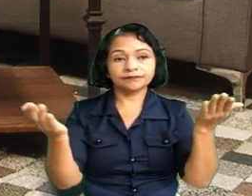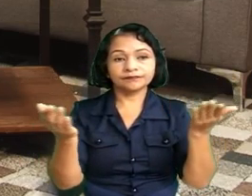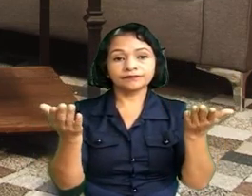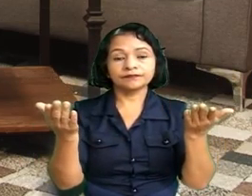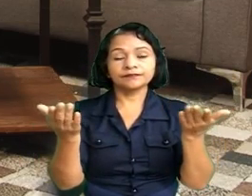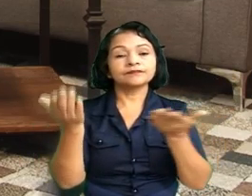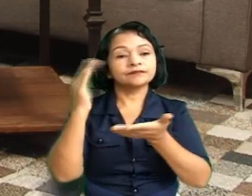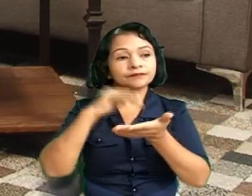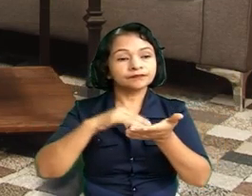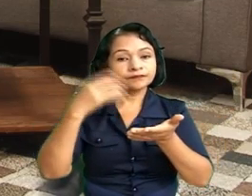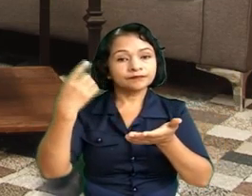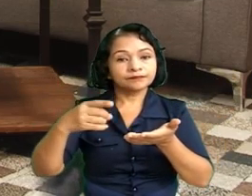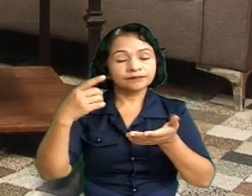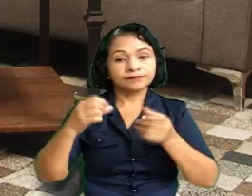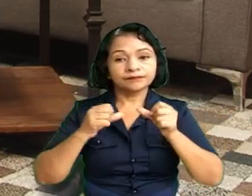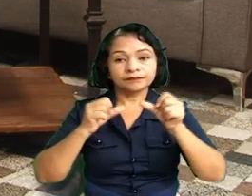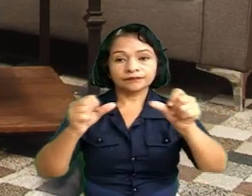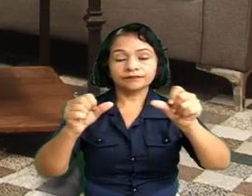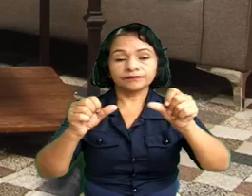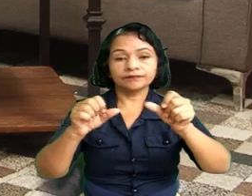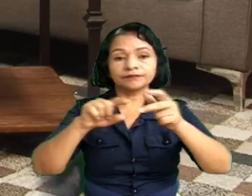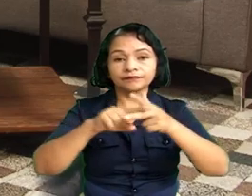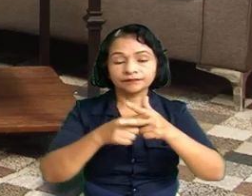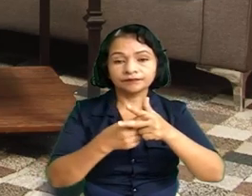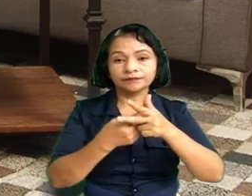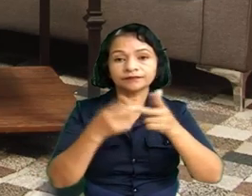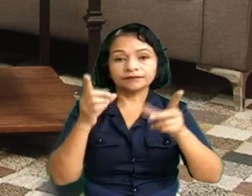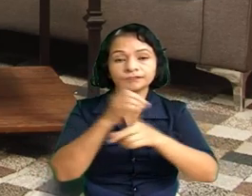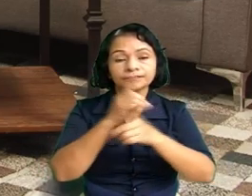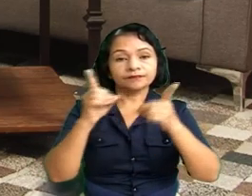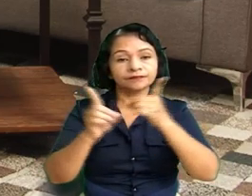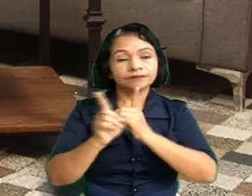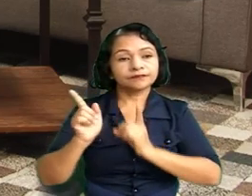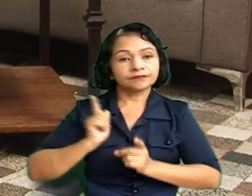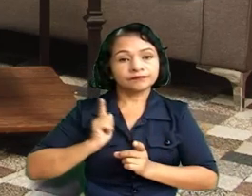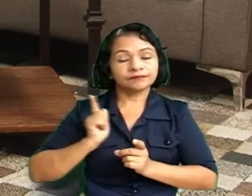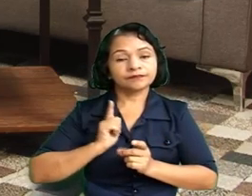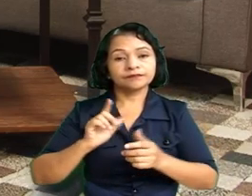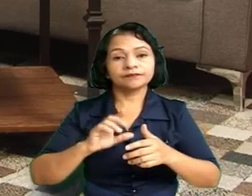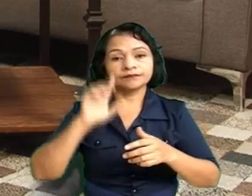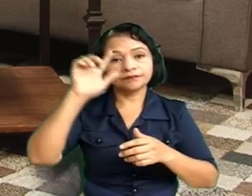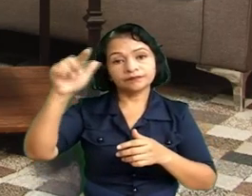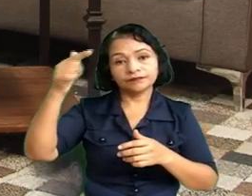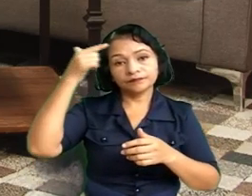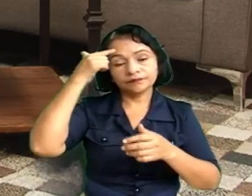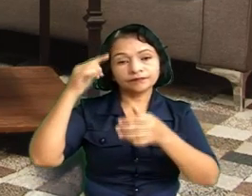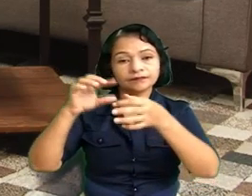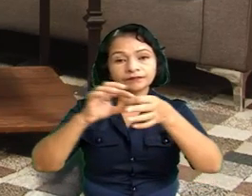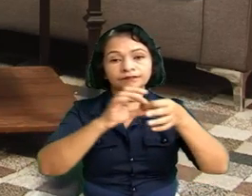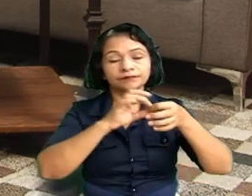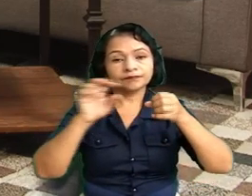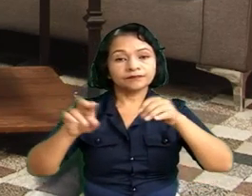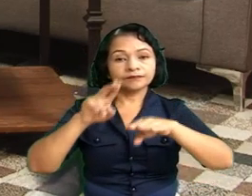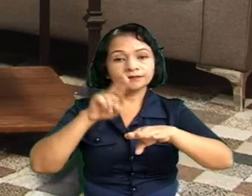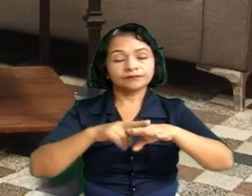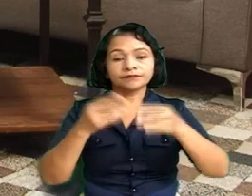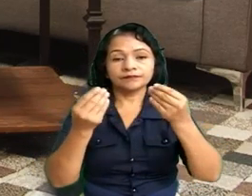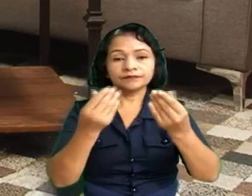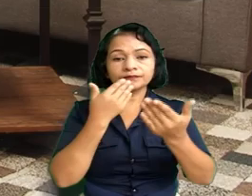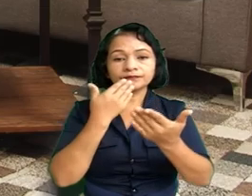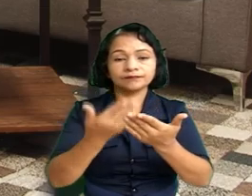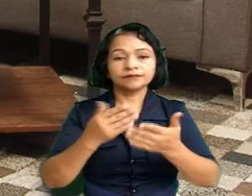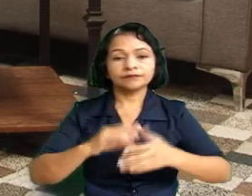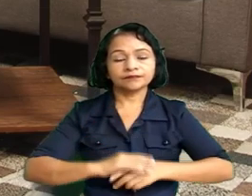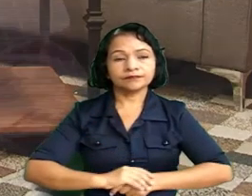la restitución sistemática de los derechos a partir de esa garantía que da precisamente el gobierno de reconciliación y unidad nacional. Muchísimas gracias.